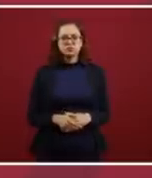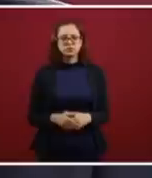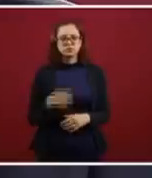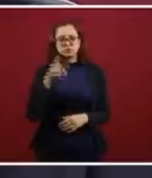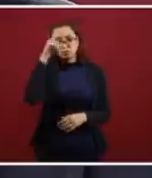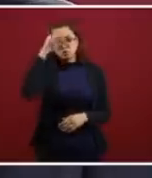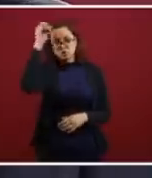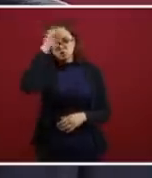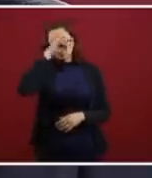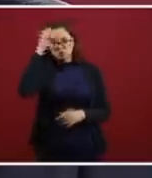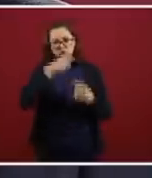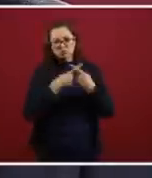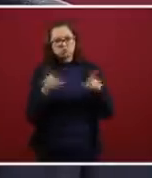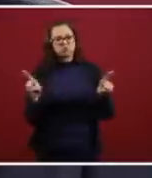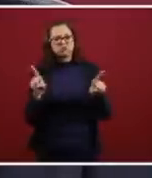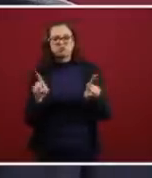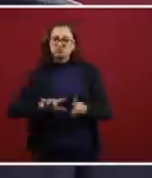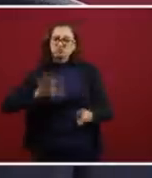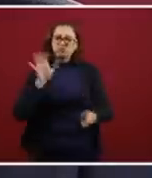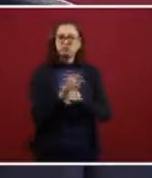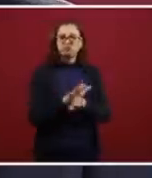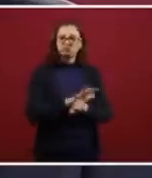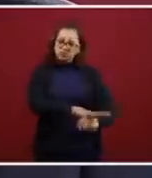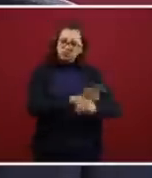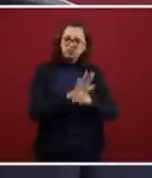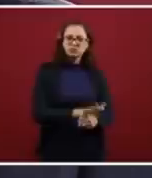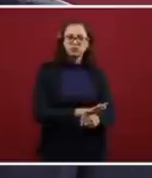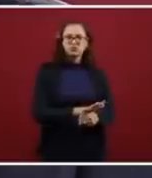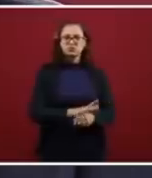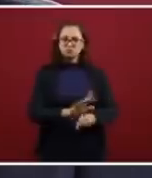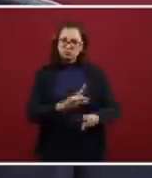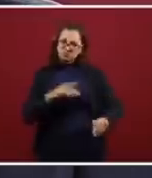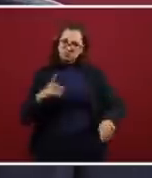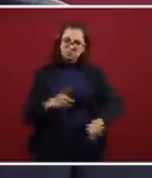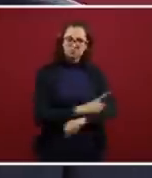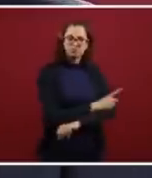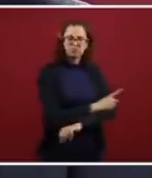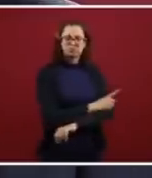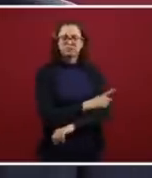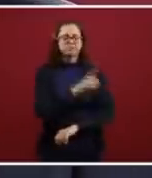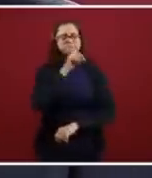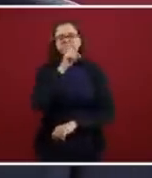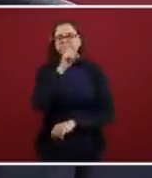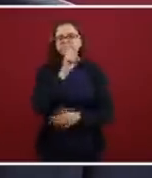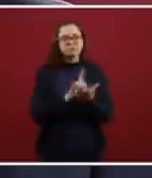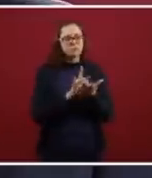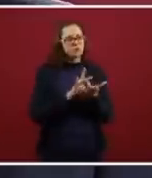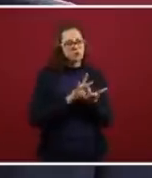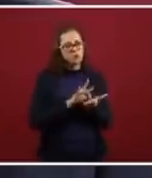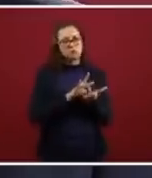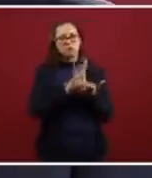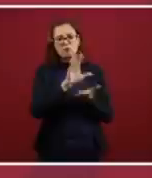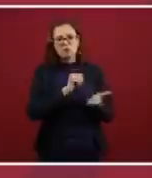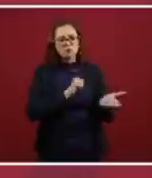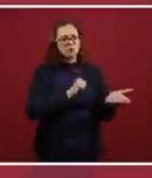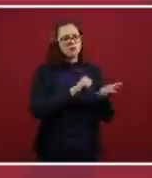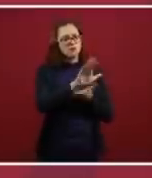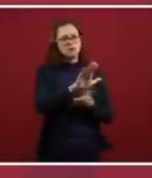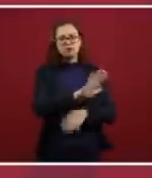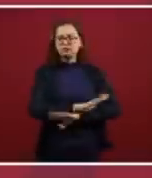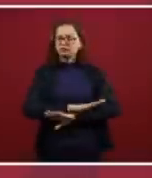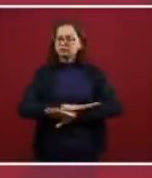sus opiniones, no pueden haber represalias, no se puede correr a nadie, eso ya